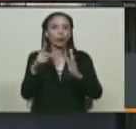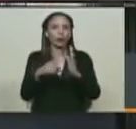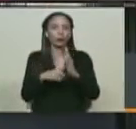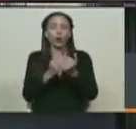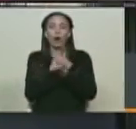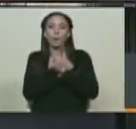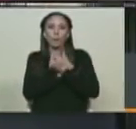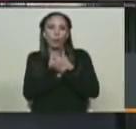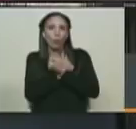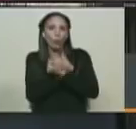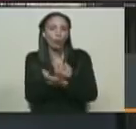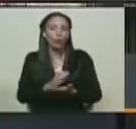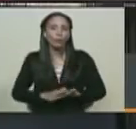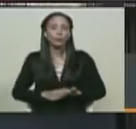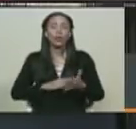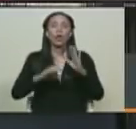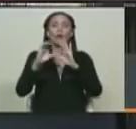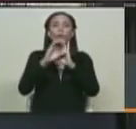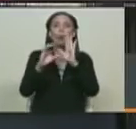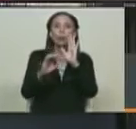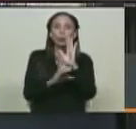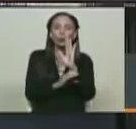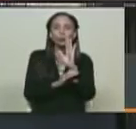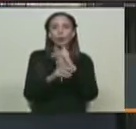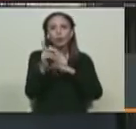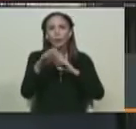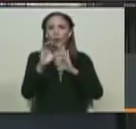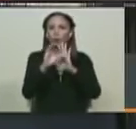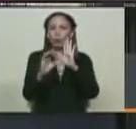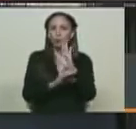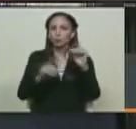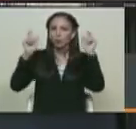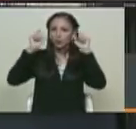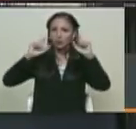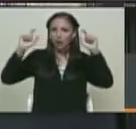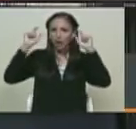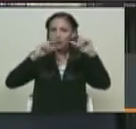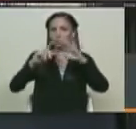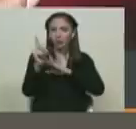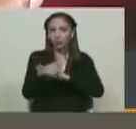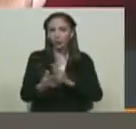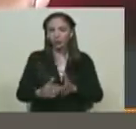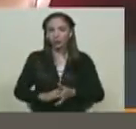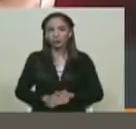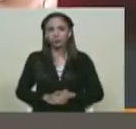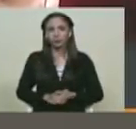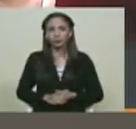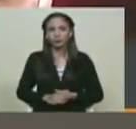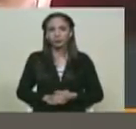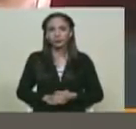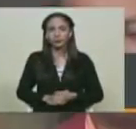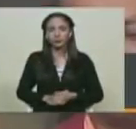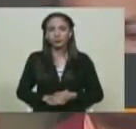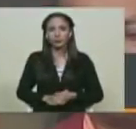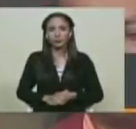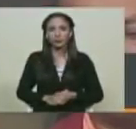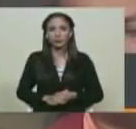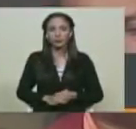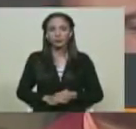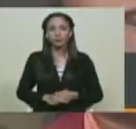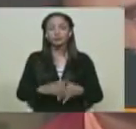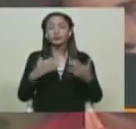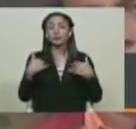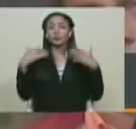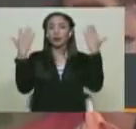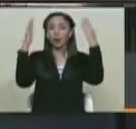para darle el curso de parto humanizado, compañera Blanca Ecao y el equipo de parto humanizado, Pido un